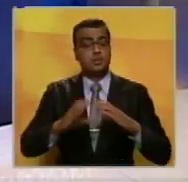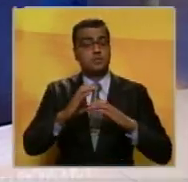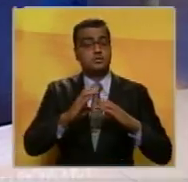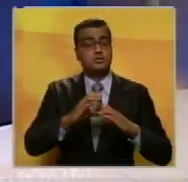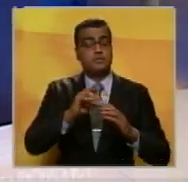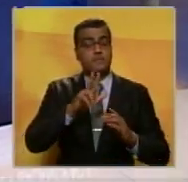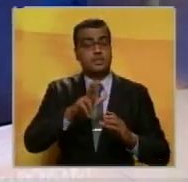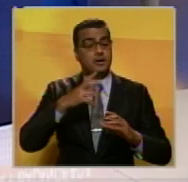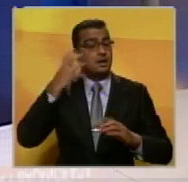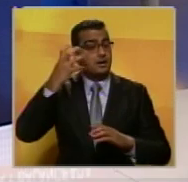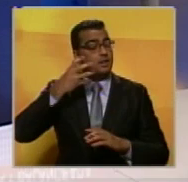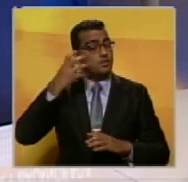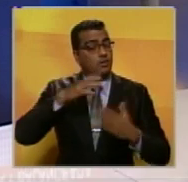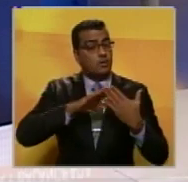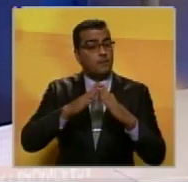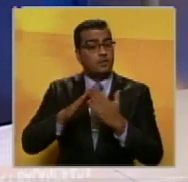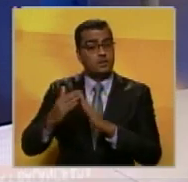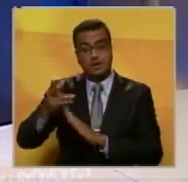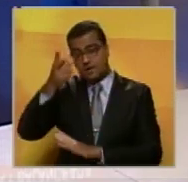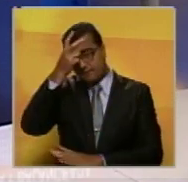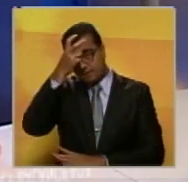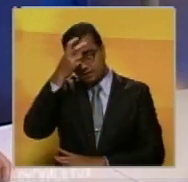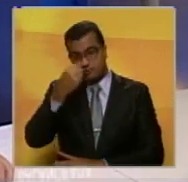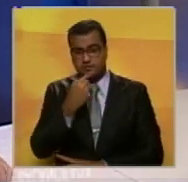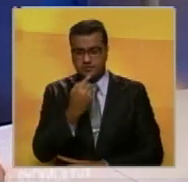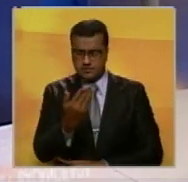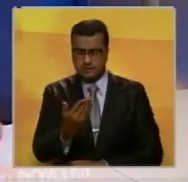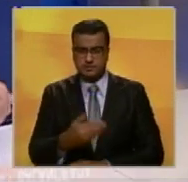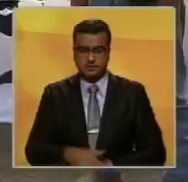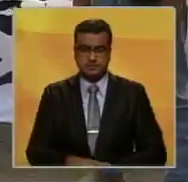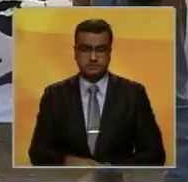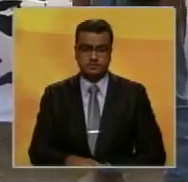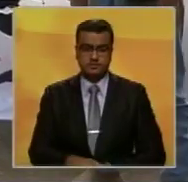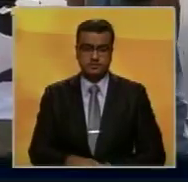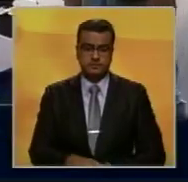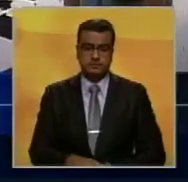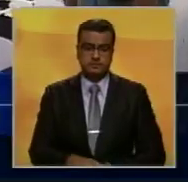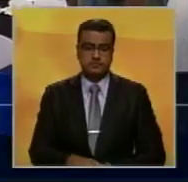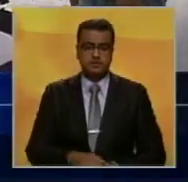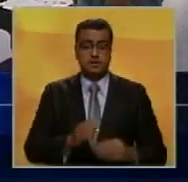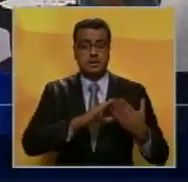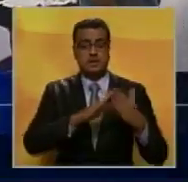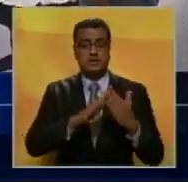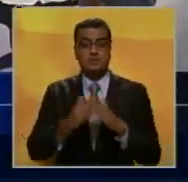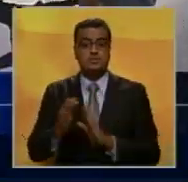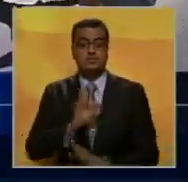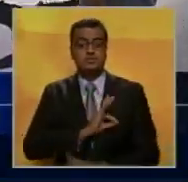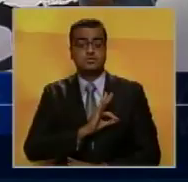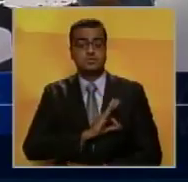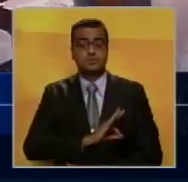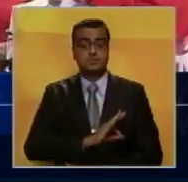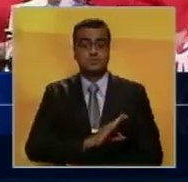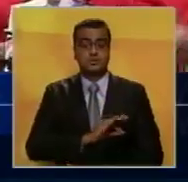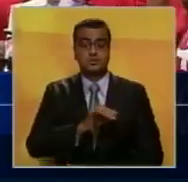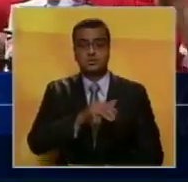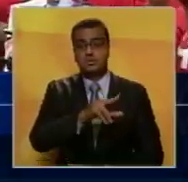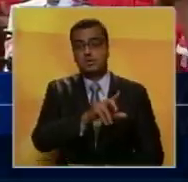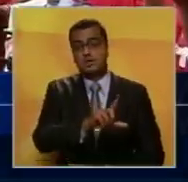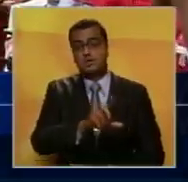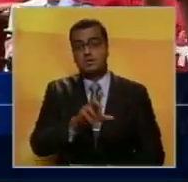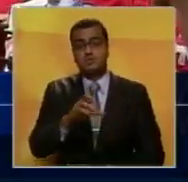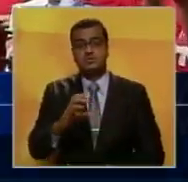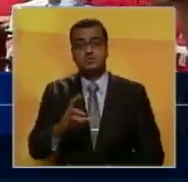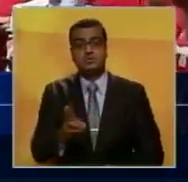3 emisoras comunitarias en el estado Falcón. Liz Flores tiene esta información. La comuna socialista José Leonardo Chirino recibió de manos